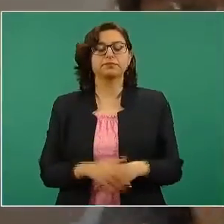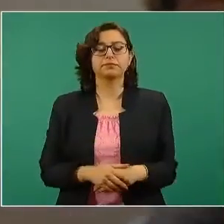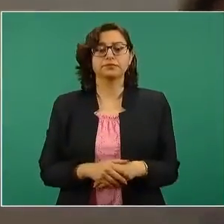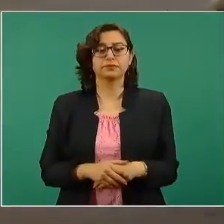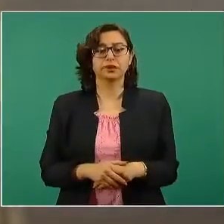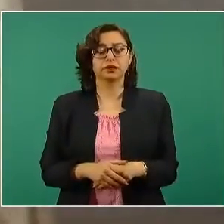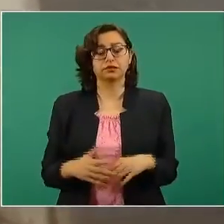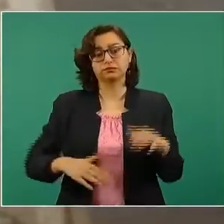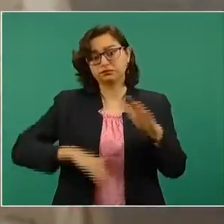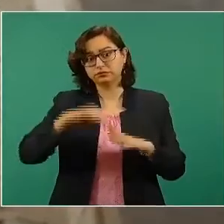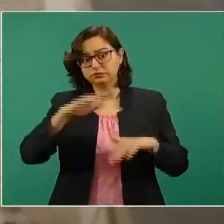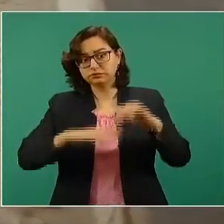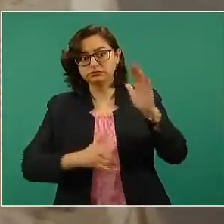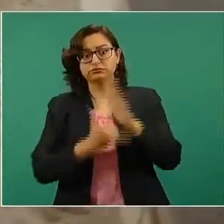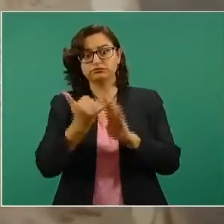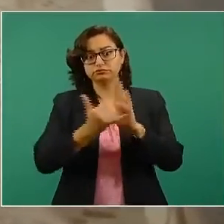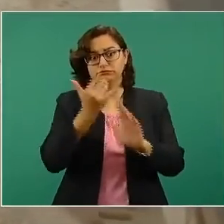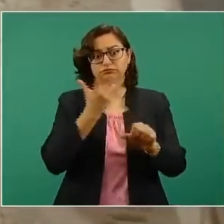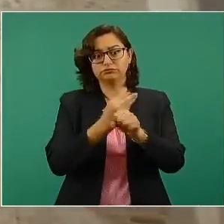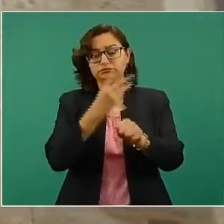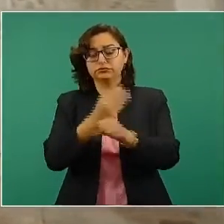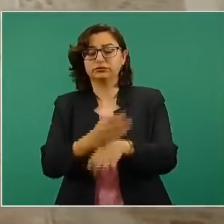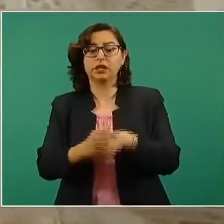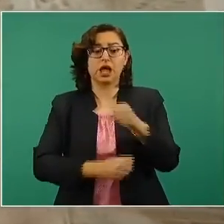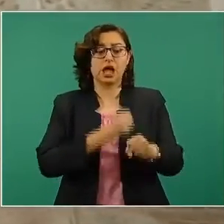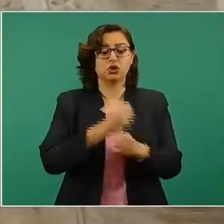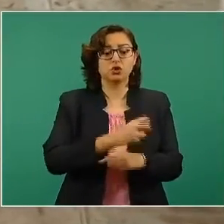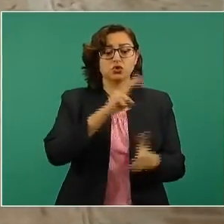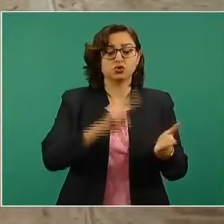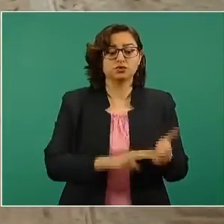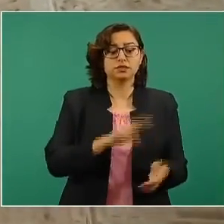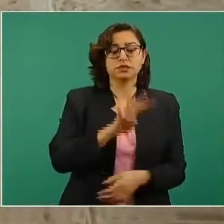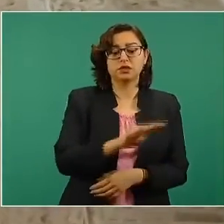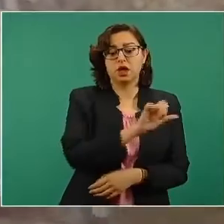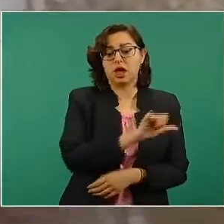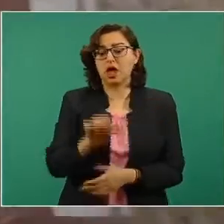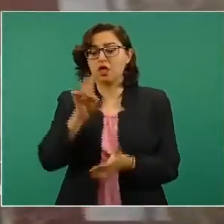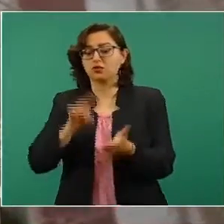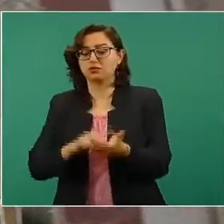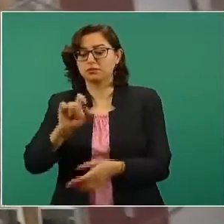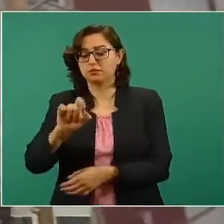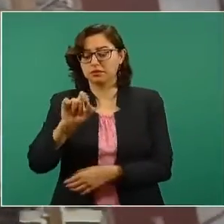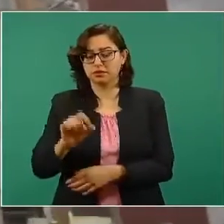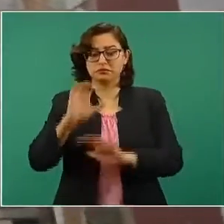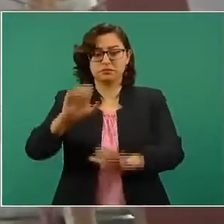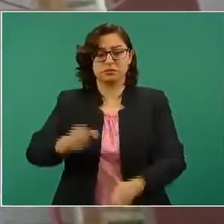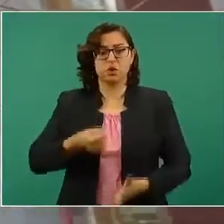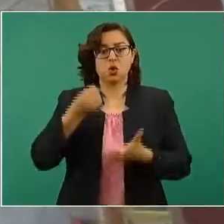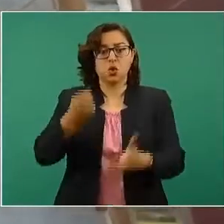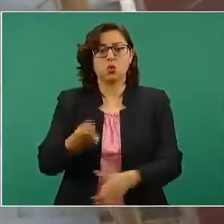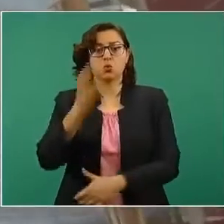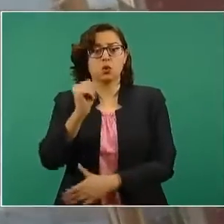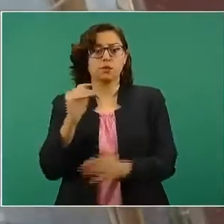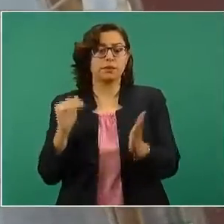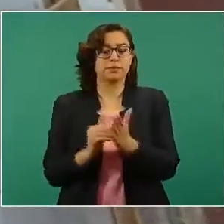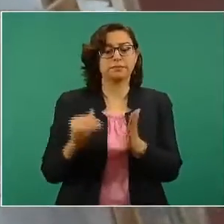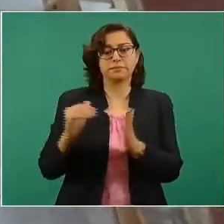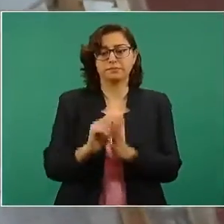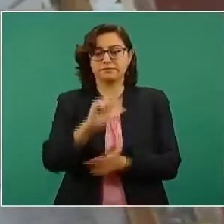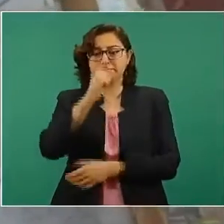reconstrucción y restauración, en el periodo 2019-2020 se han destinado más de 9,000 millones de pesos del